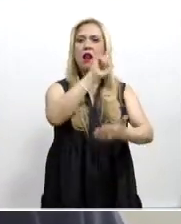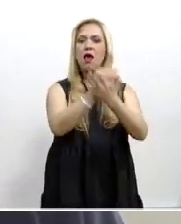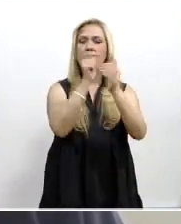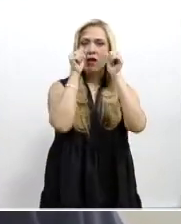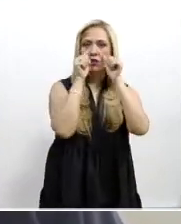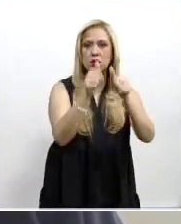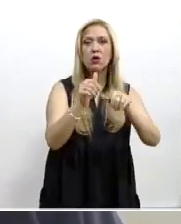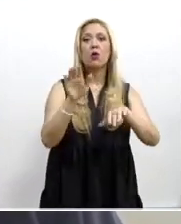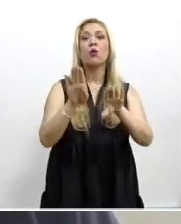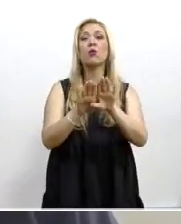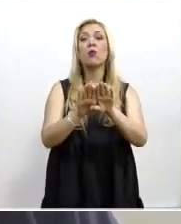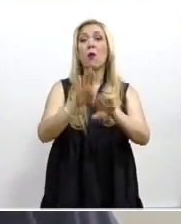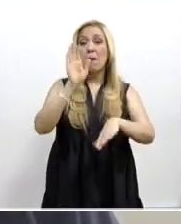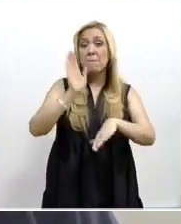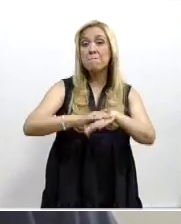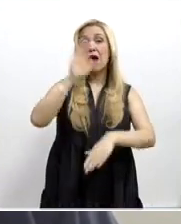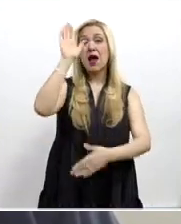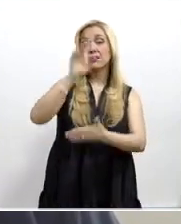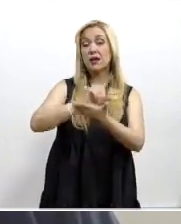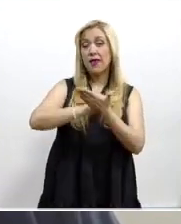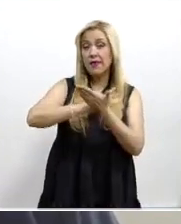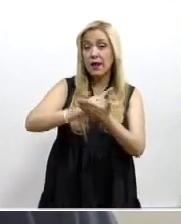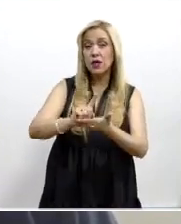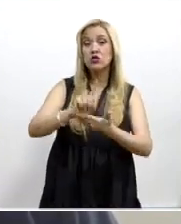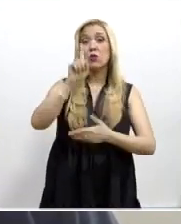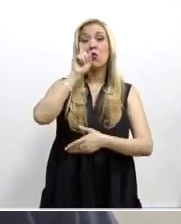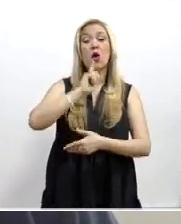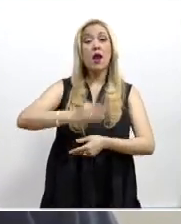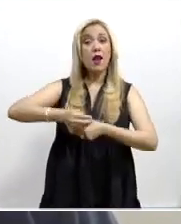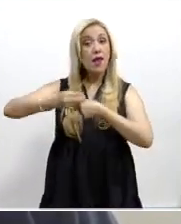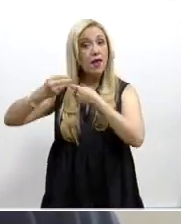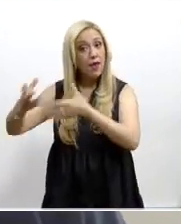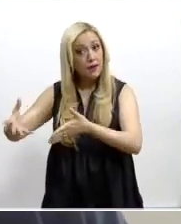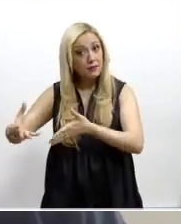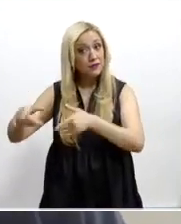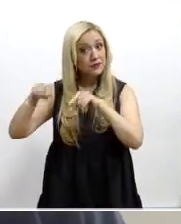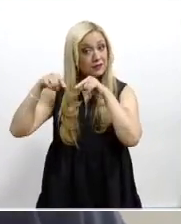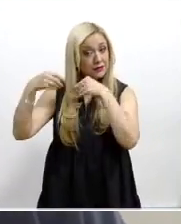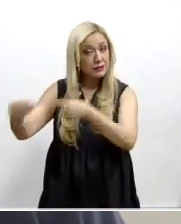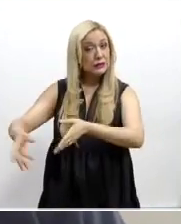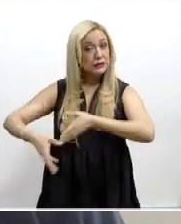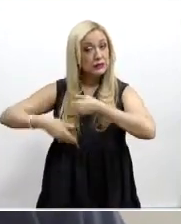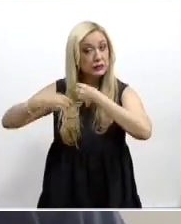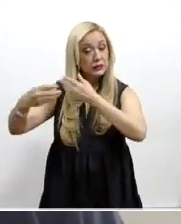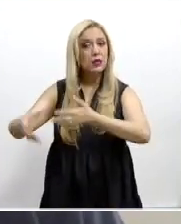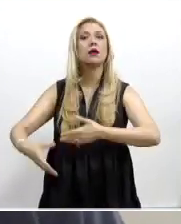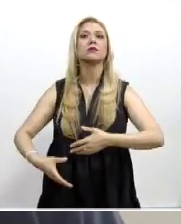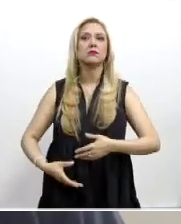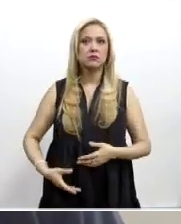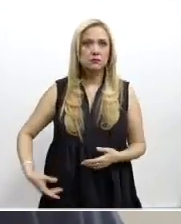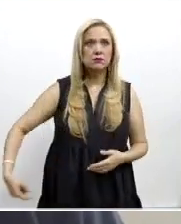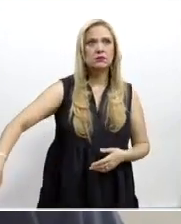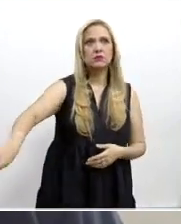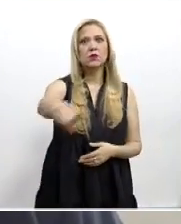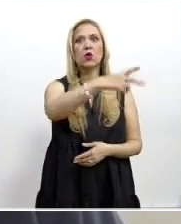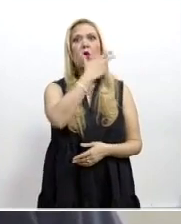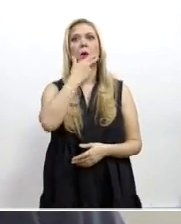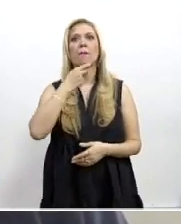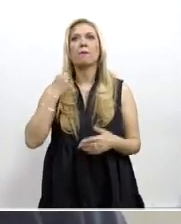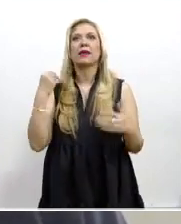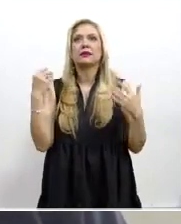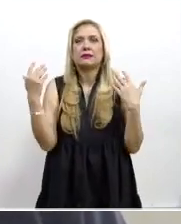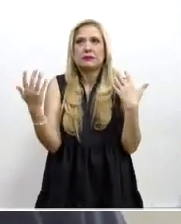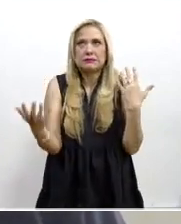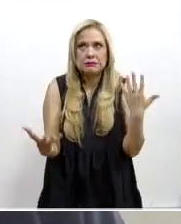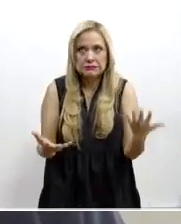Explico, a mayor derecho y mayor justicia a las mujeres hay una sofisticación de los poderes de dominio de los